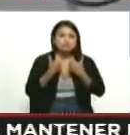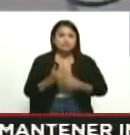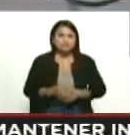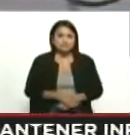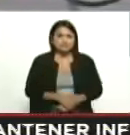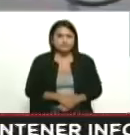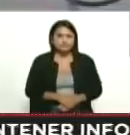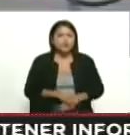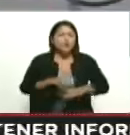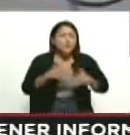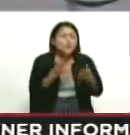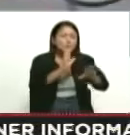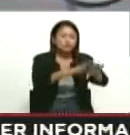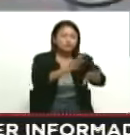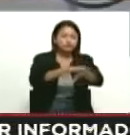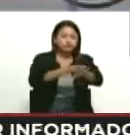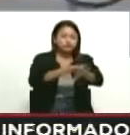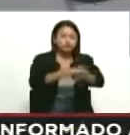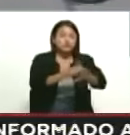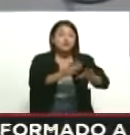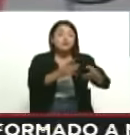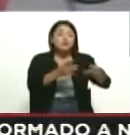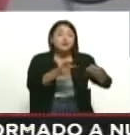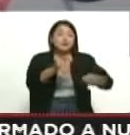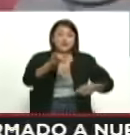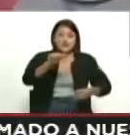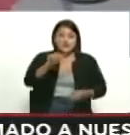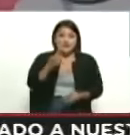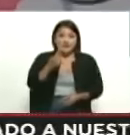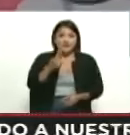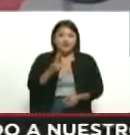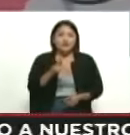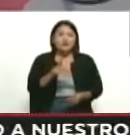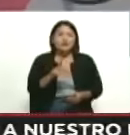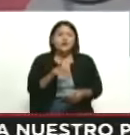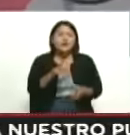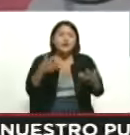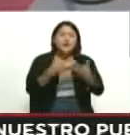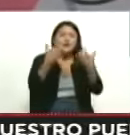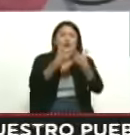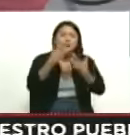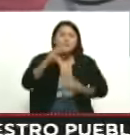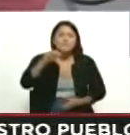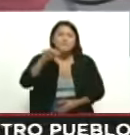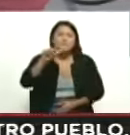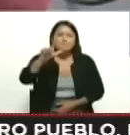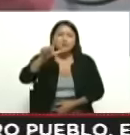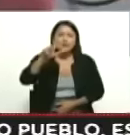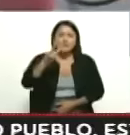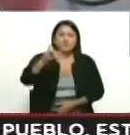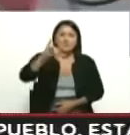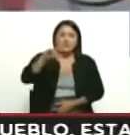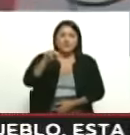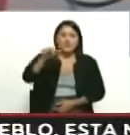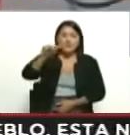¿Cuándo se invocó el TIAR? Cuando las Malvinas, la guerra de las Malvinas, a lo mejor la juventud no sabe de eso, pero